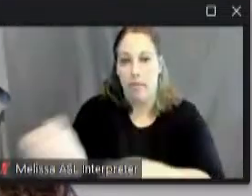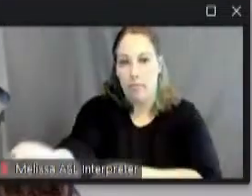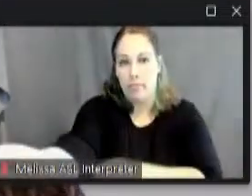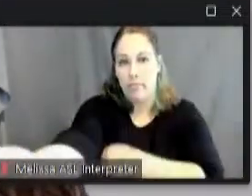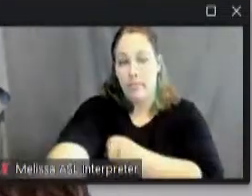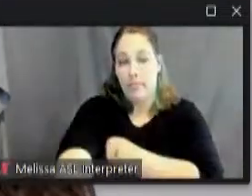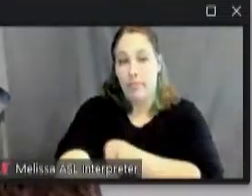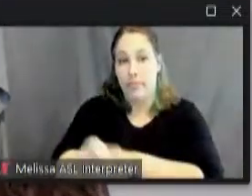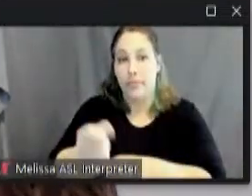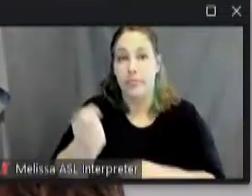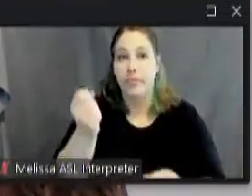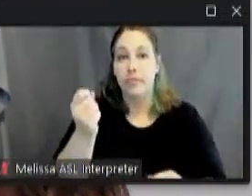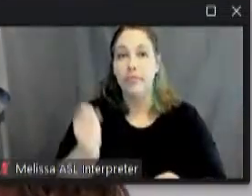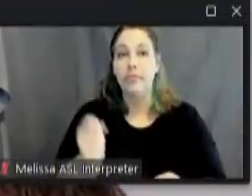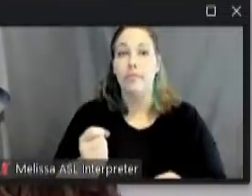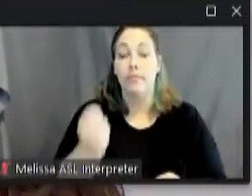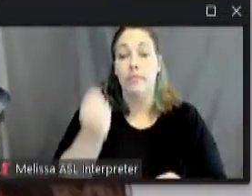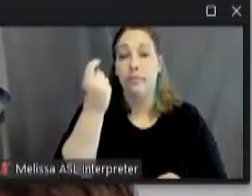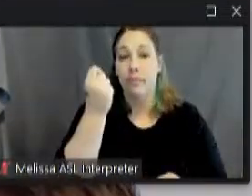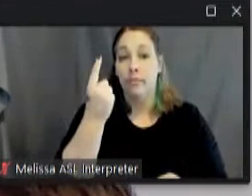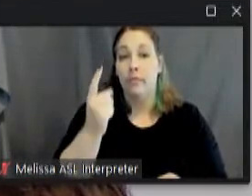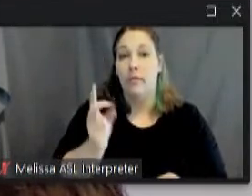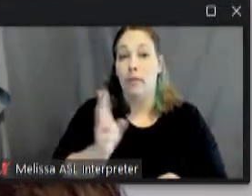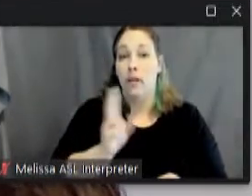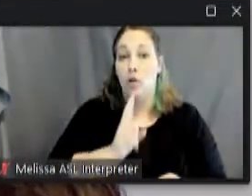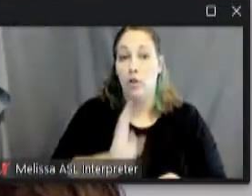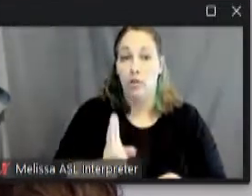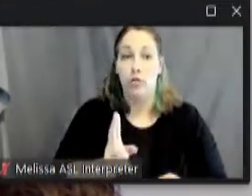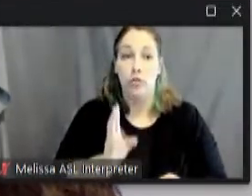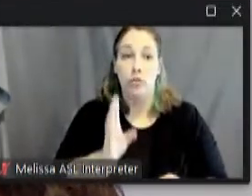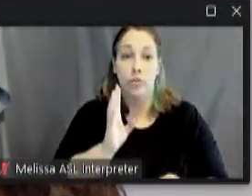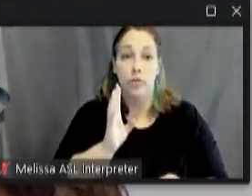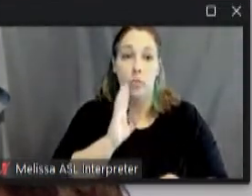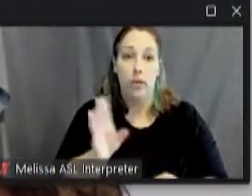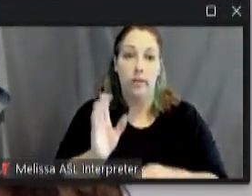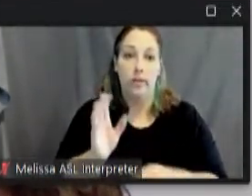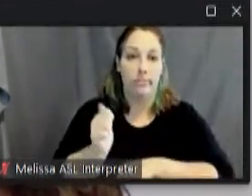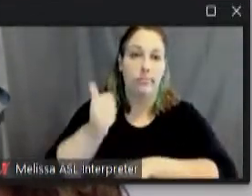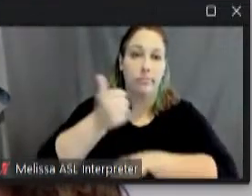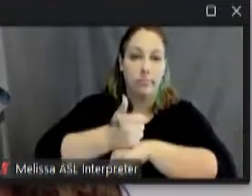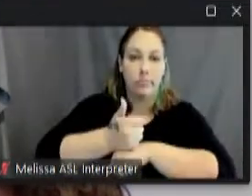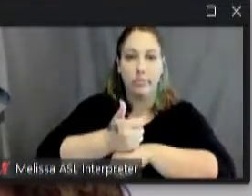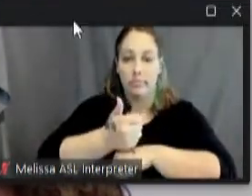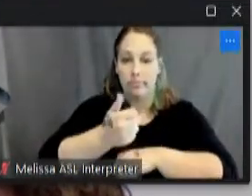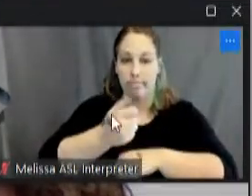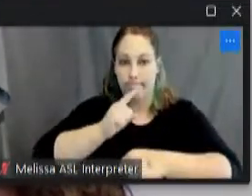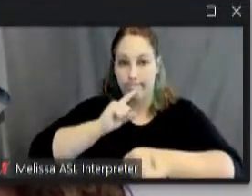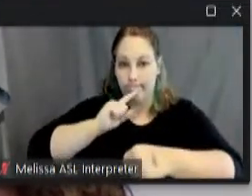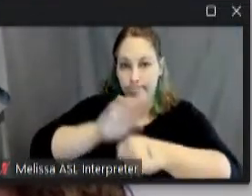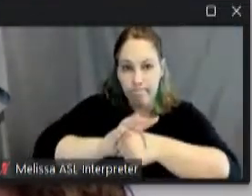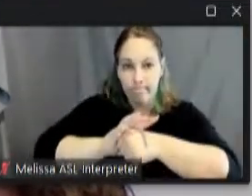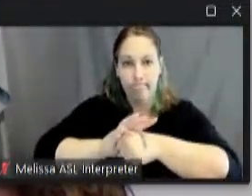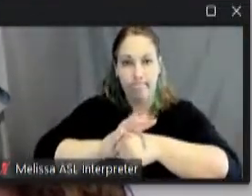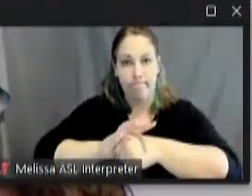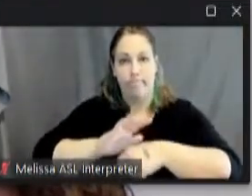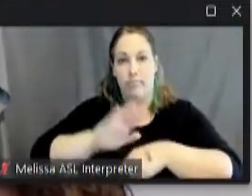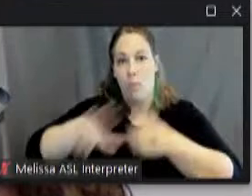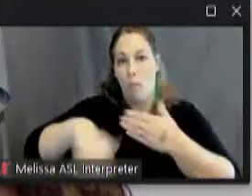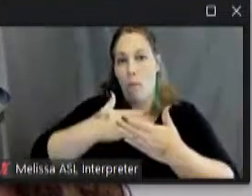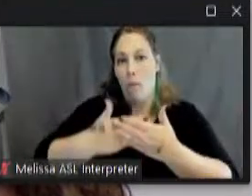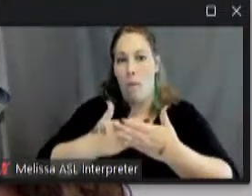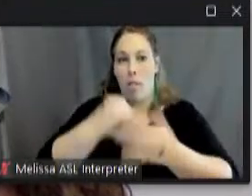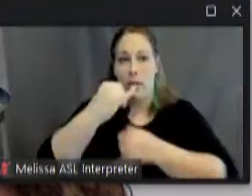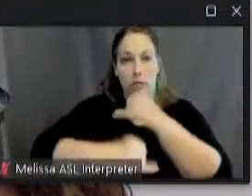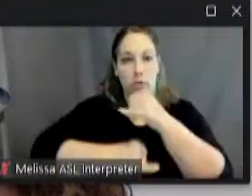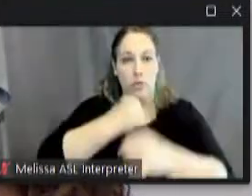emanan de las convenciones en materia de derechos humanos que hemos ratificado. Igualmente, mantiene